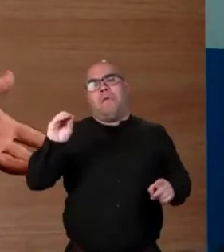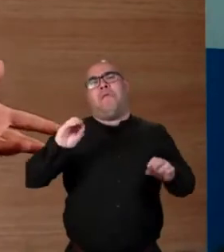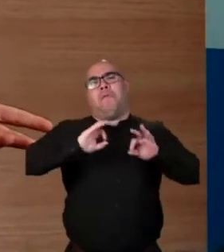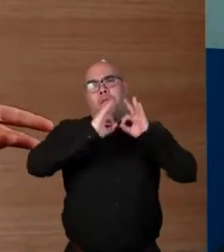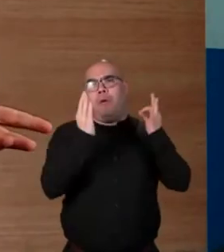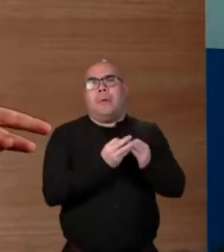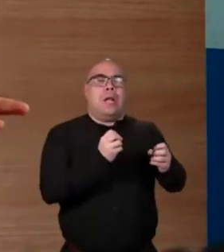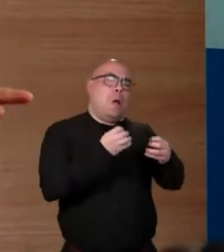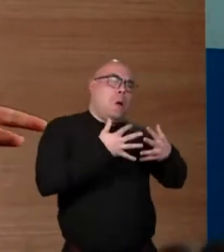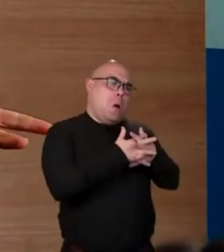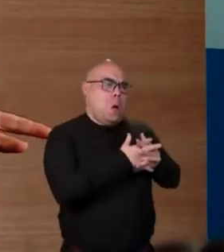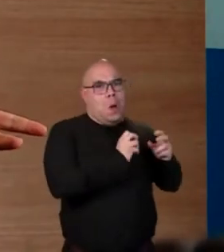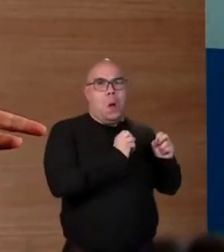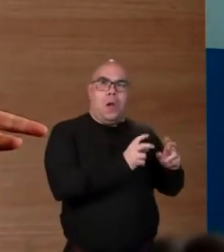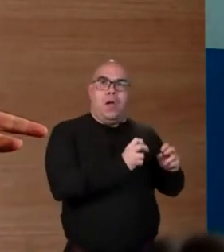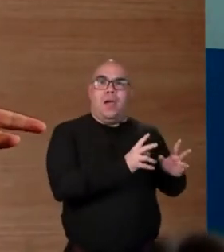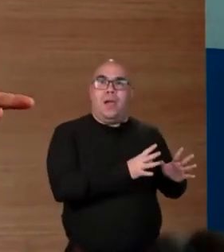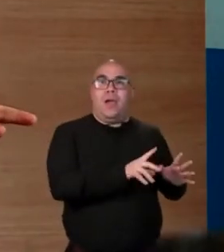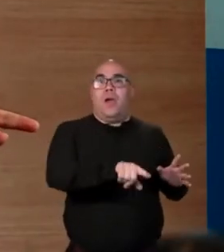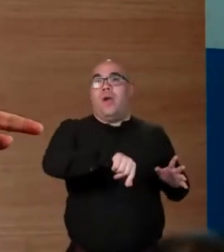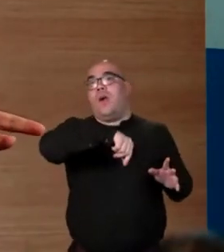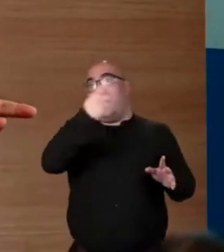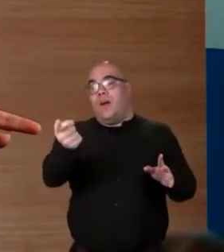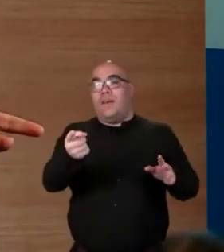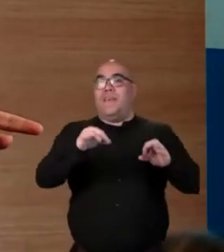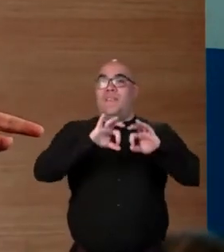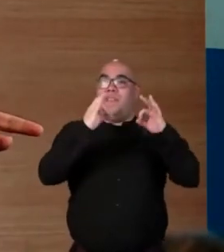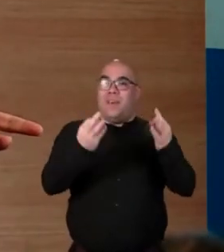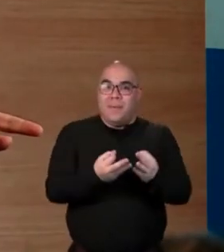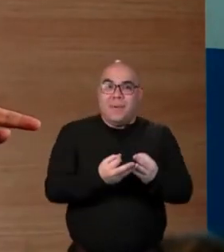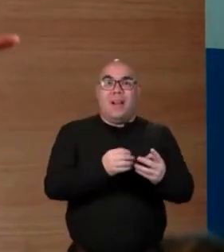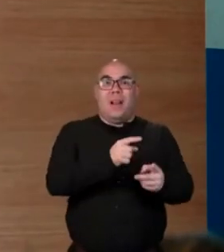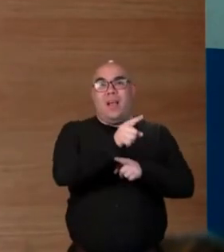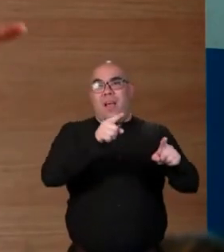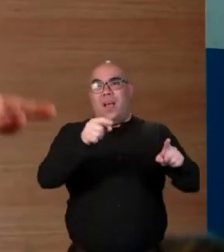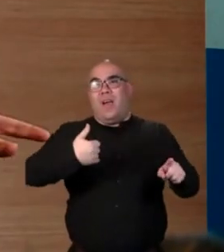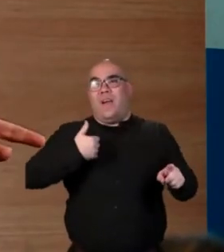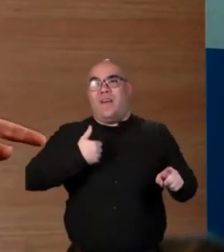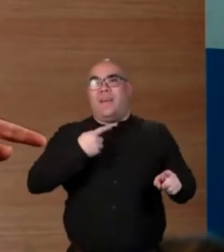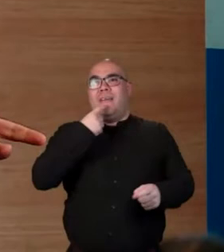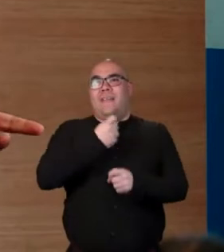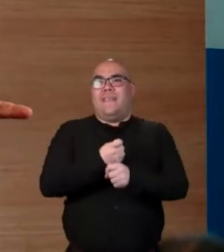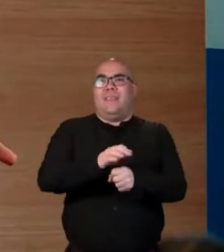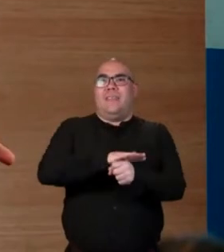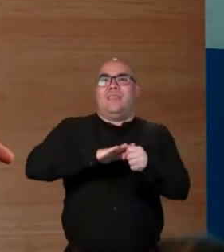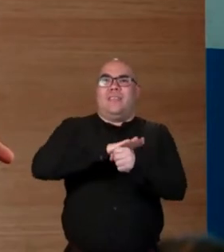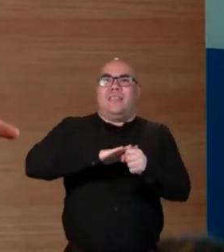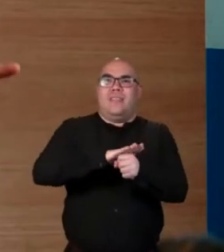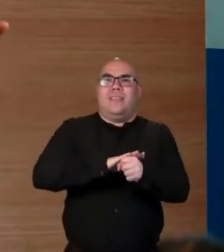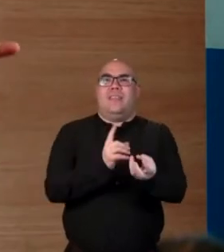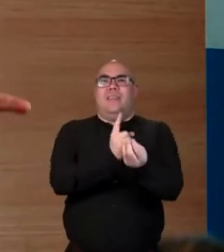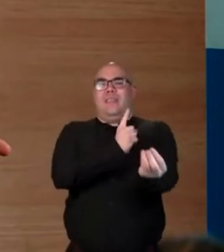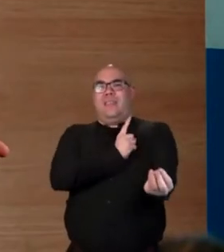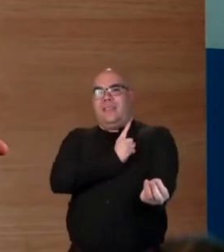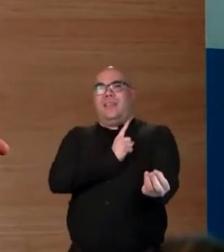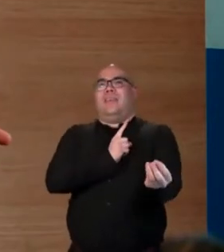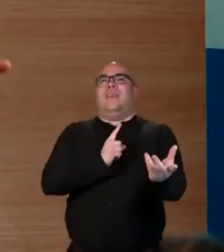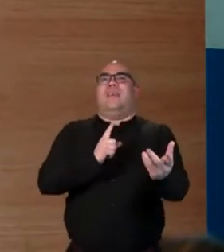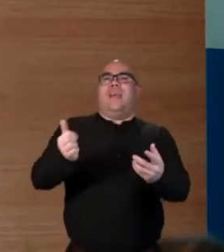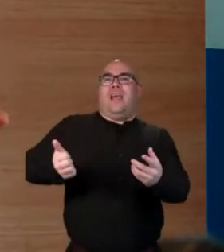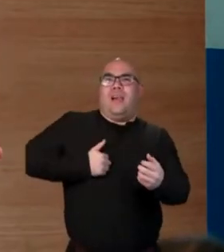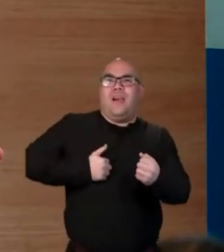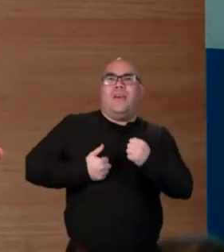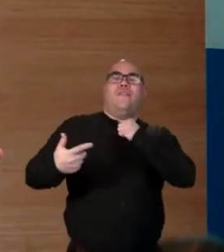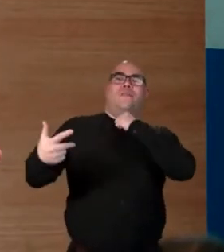acomodarnos para otras familias y para otros chicos y chicas es vivir situaciones de exclusión de abuso